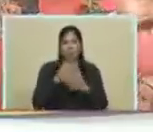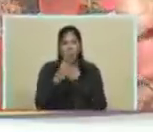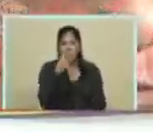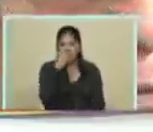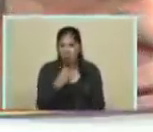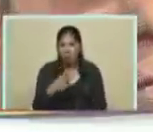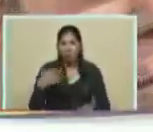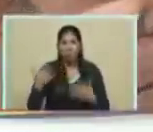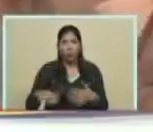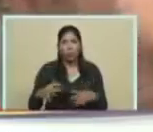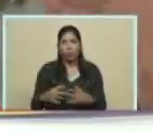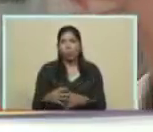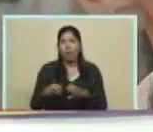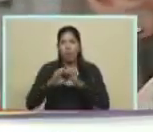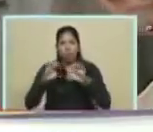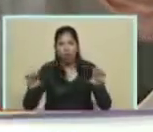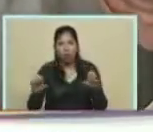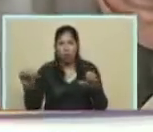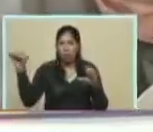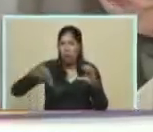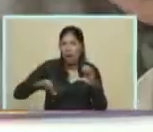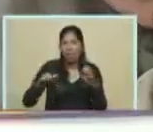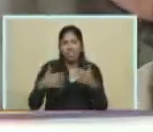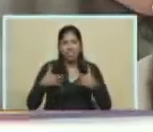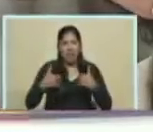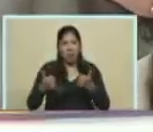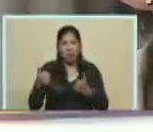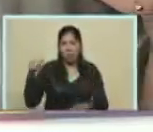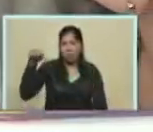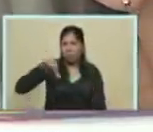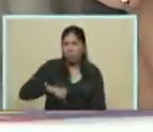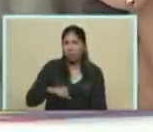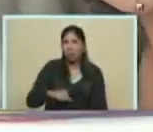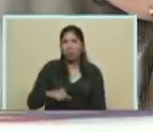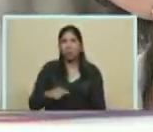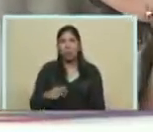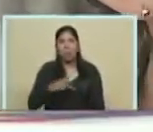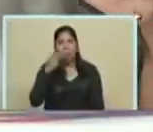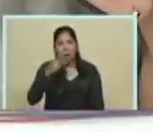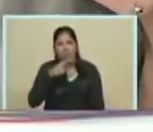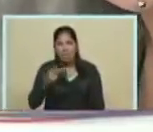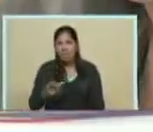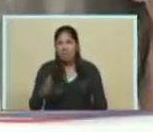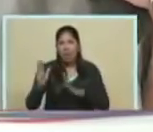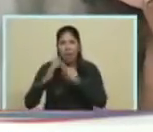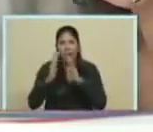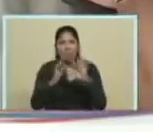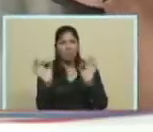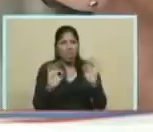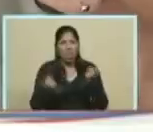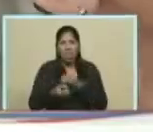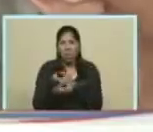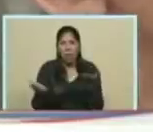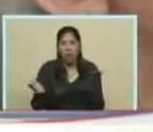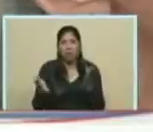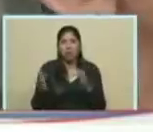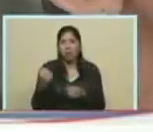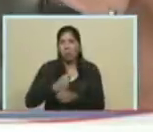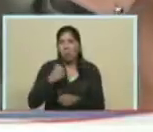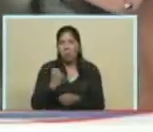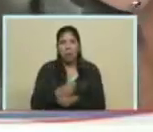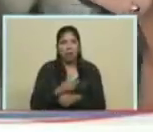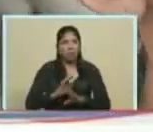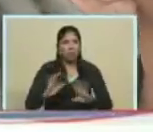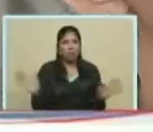falta de educación, de salud, a la falta de políticas de vivienda, al desempleo